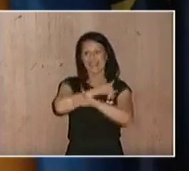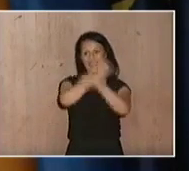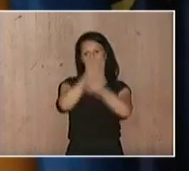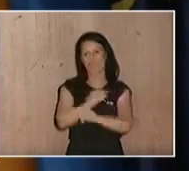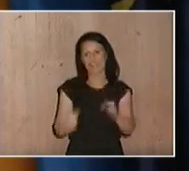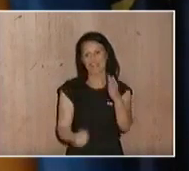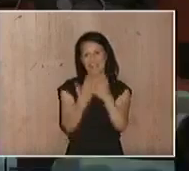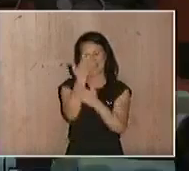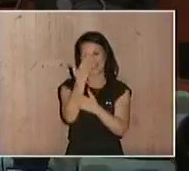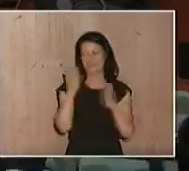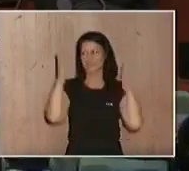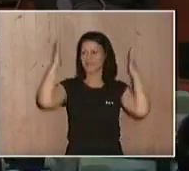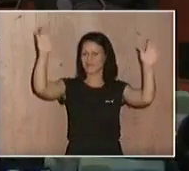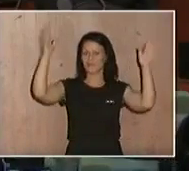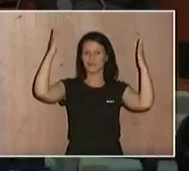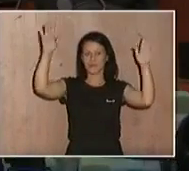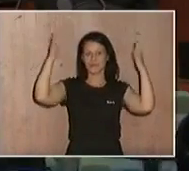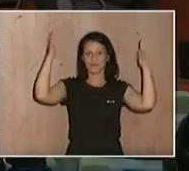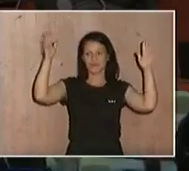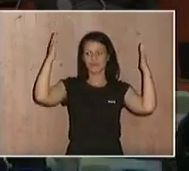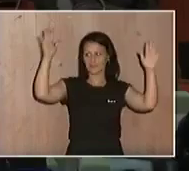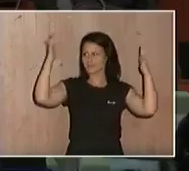día.